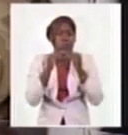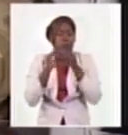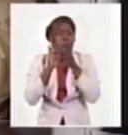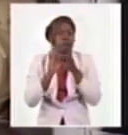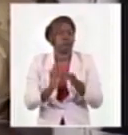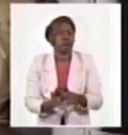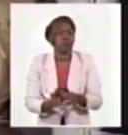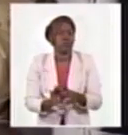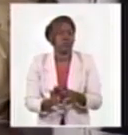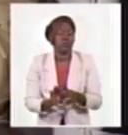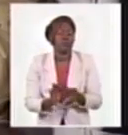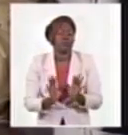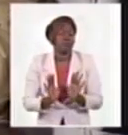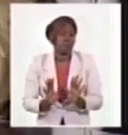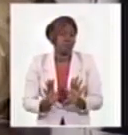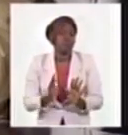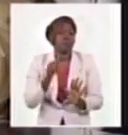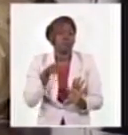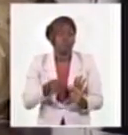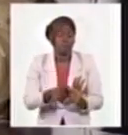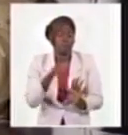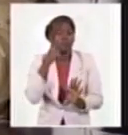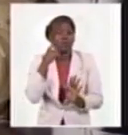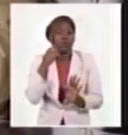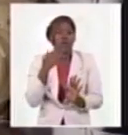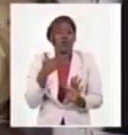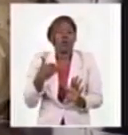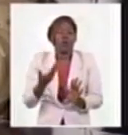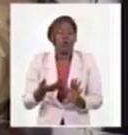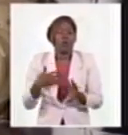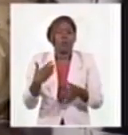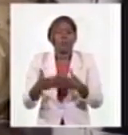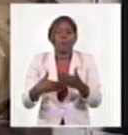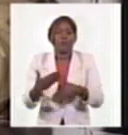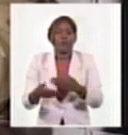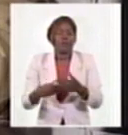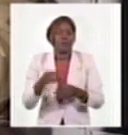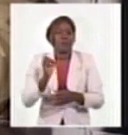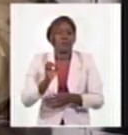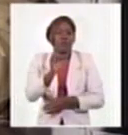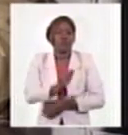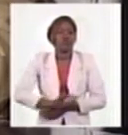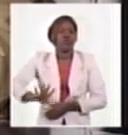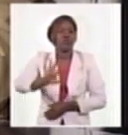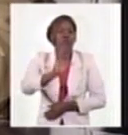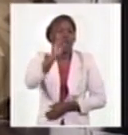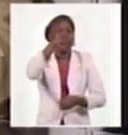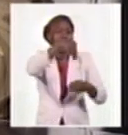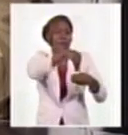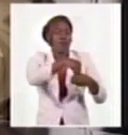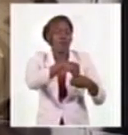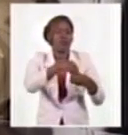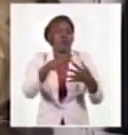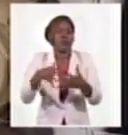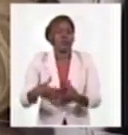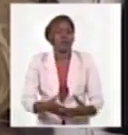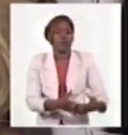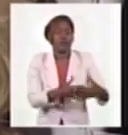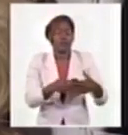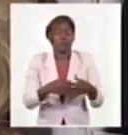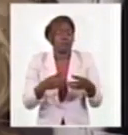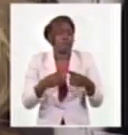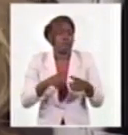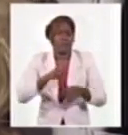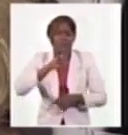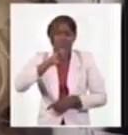expresión de los conflictos hondos que tiene la sociedad norteamericana, donde la posibilidad de alcanzar un consenso a nivel